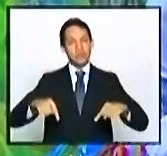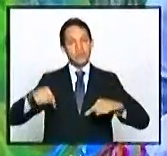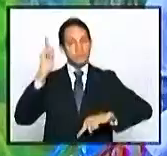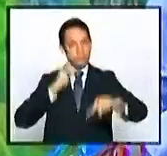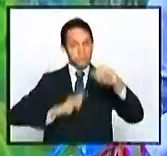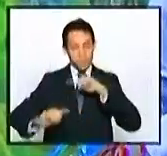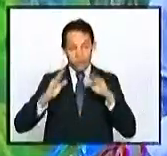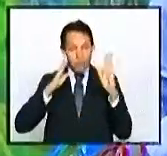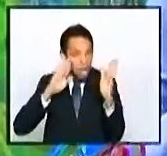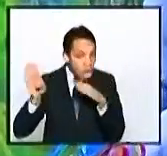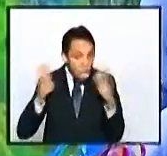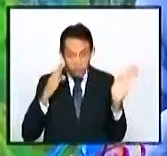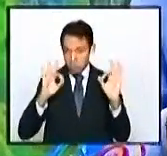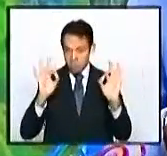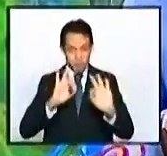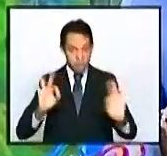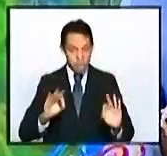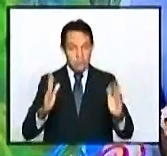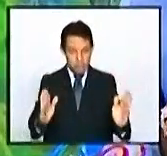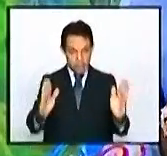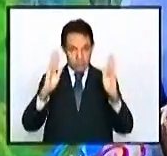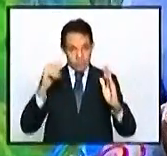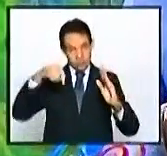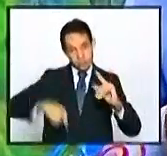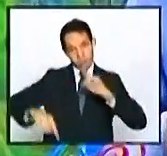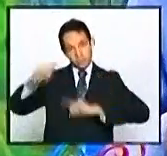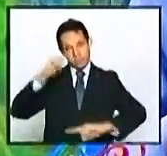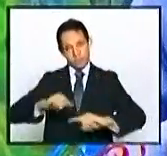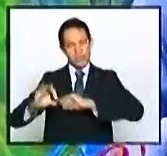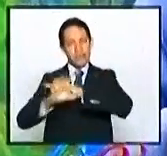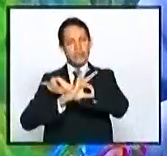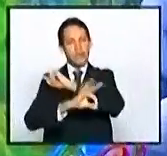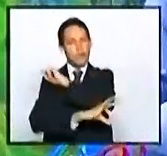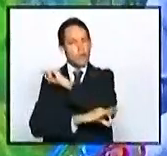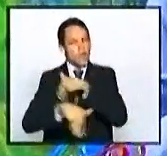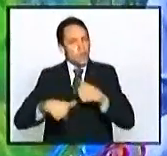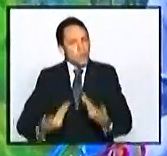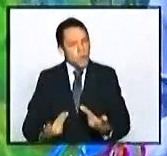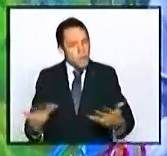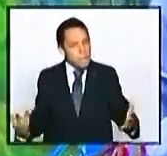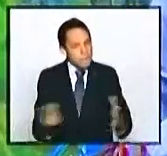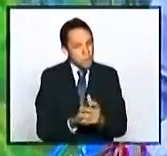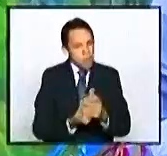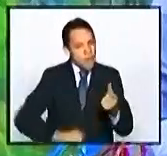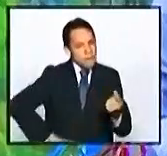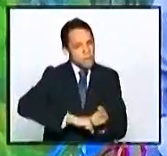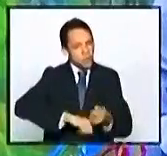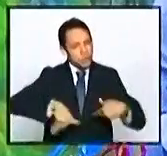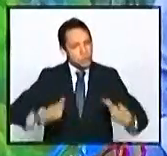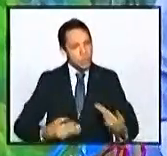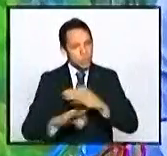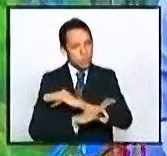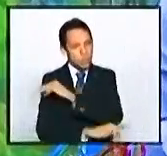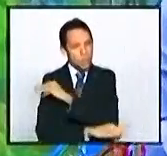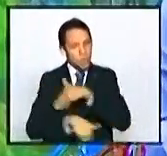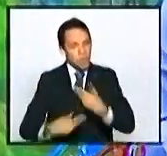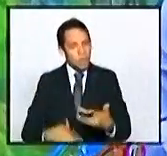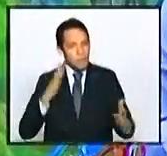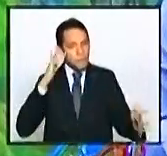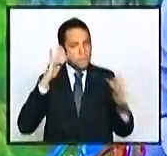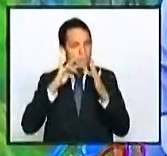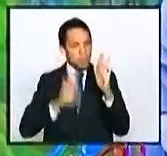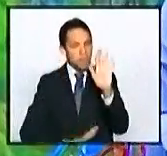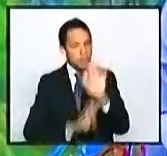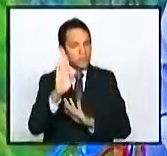aspecto integrativo de la psicología en el manejo de la enfermedad, del complemento importante del proceso de la